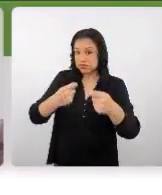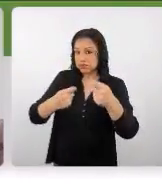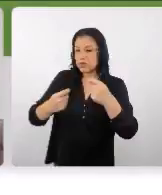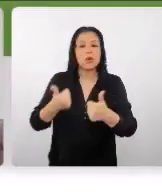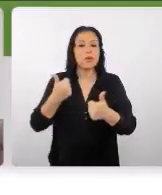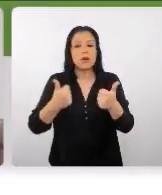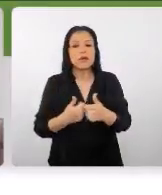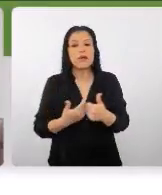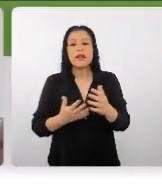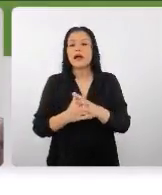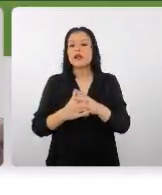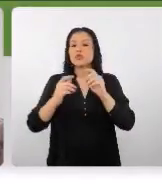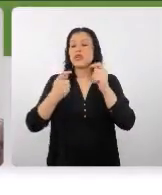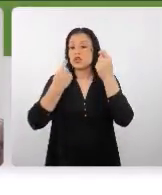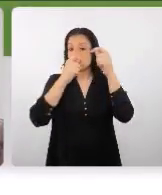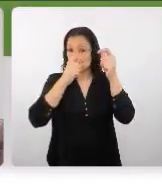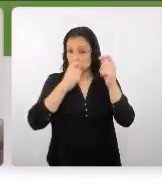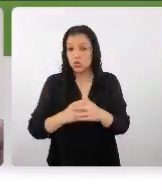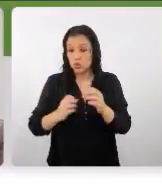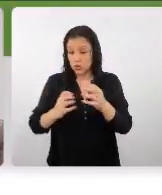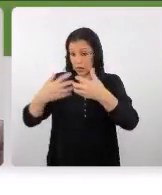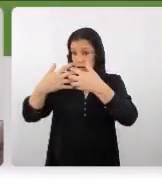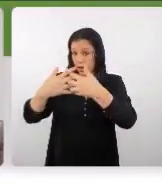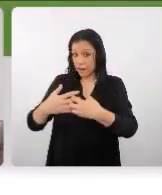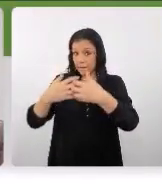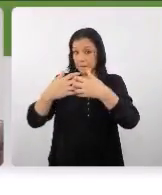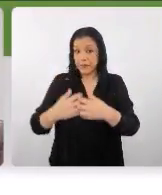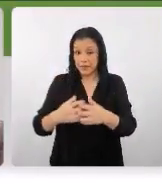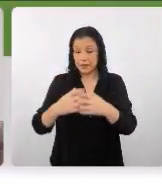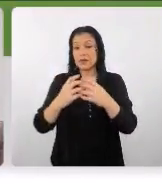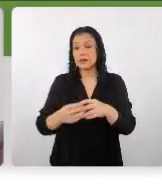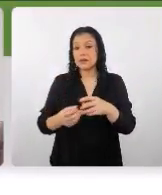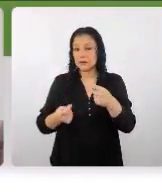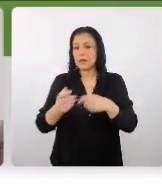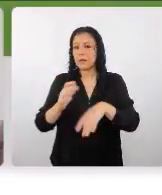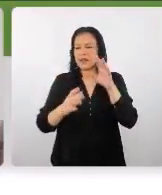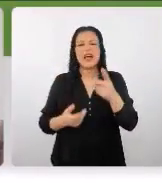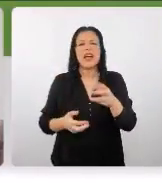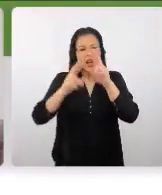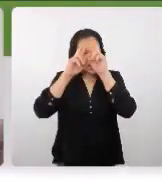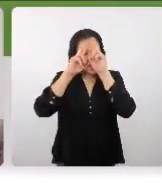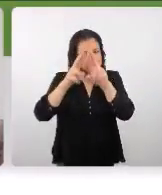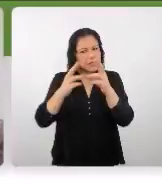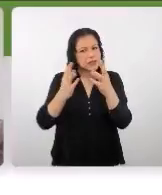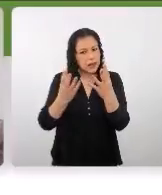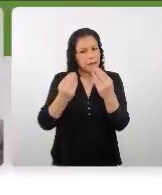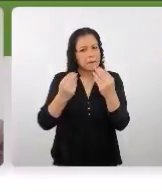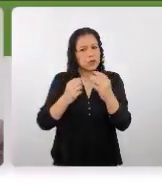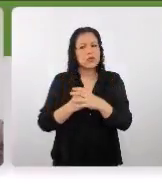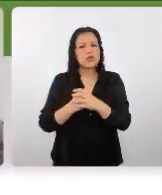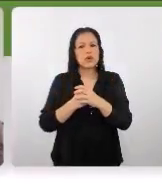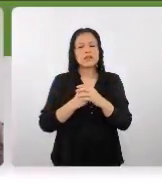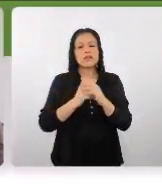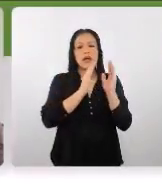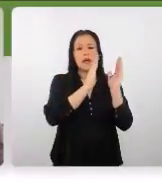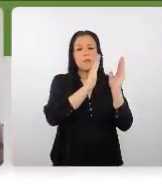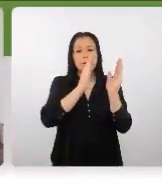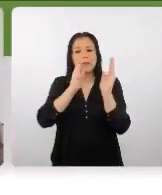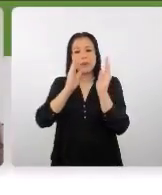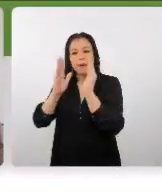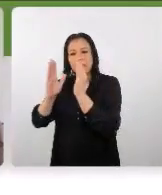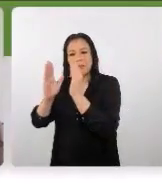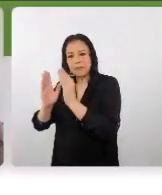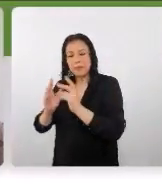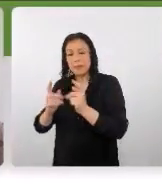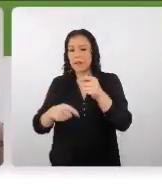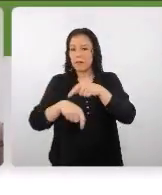tour operadores y agencias mayoristas. Respetan mucho lo que es la cadena comercial, la cadena de